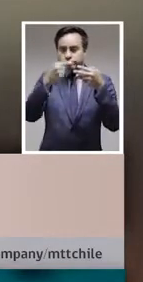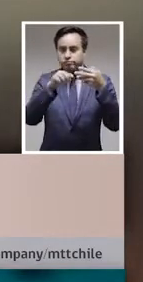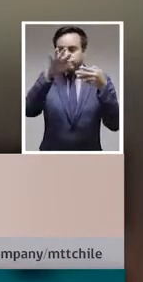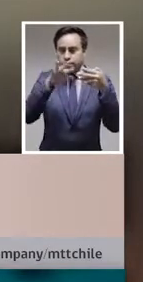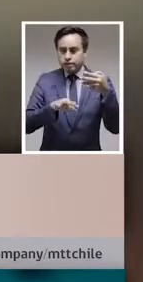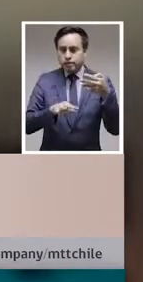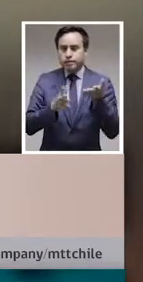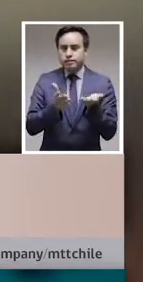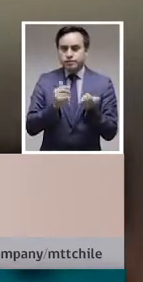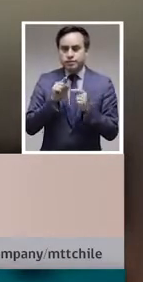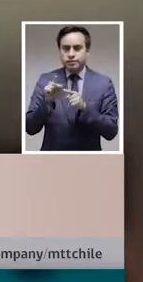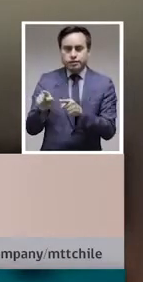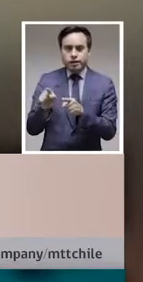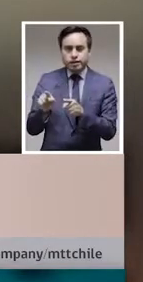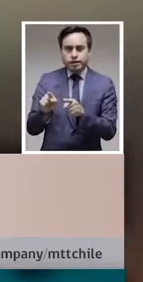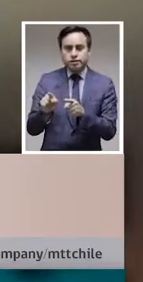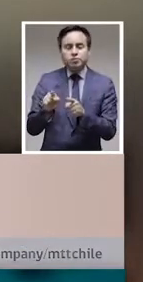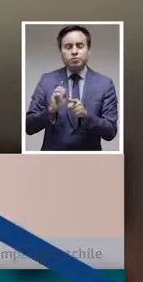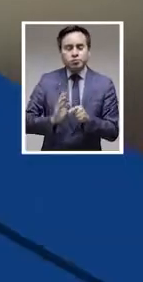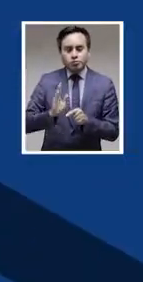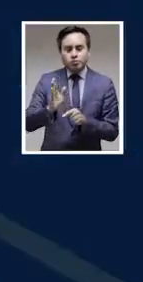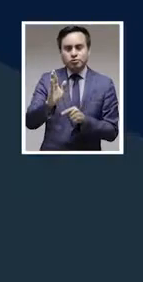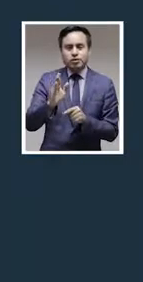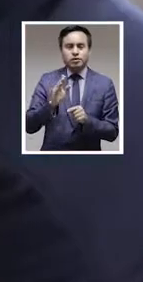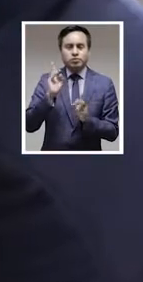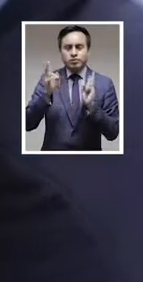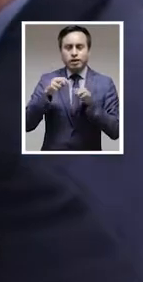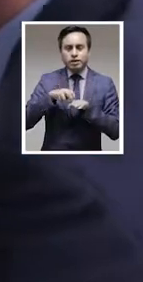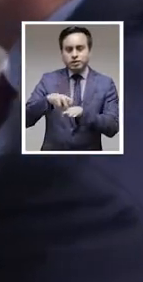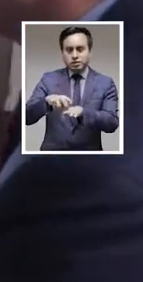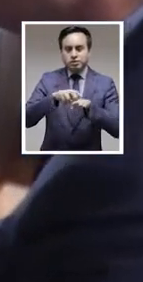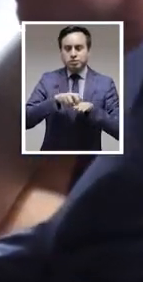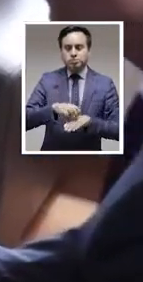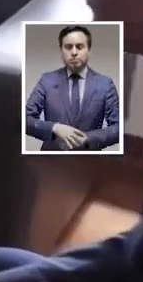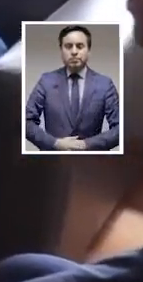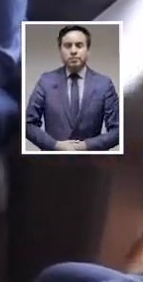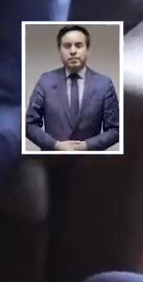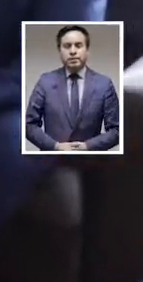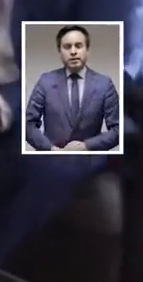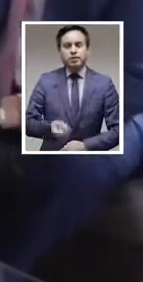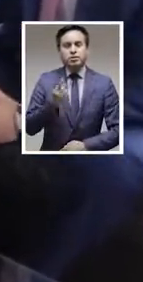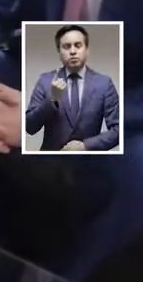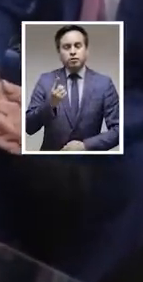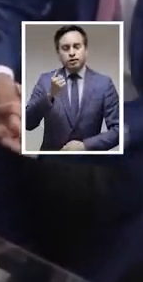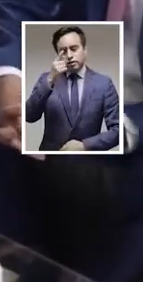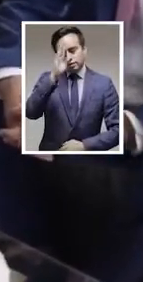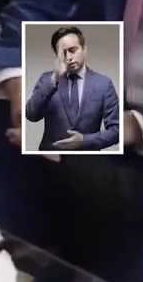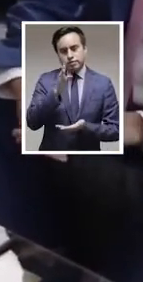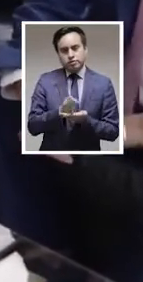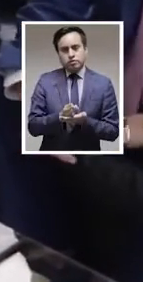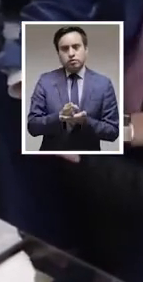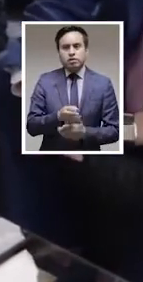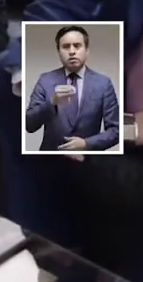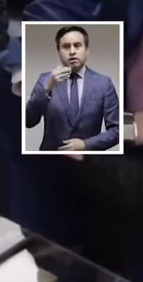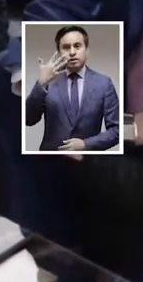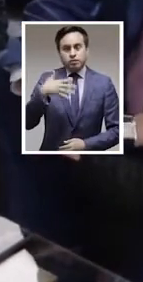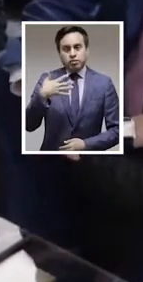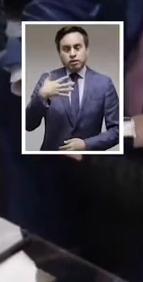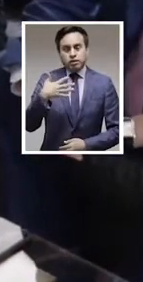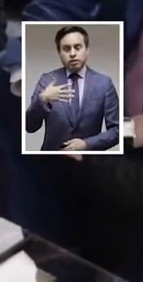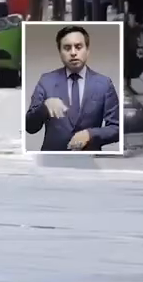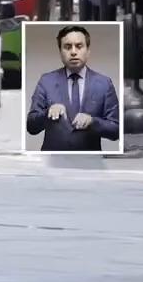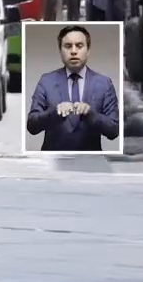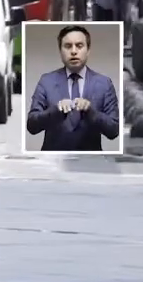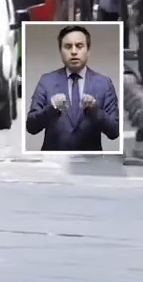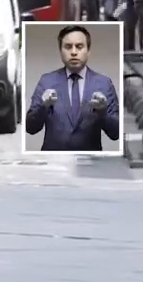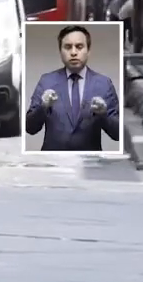característica que es necesaria para la continuidad de los viajes. Una decisión muy importante o un